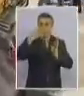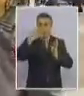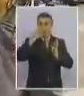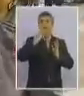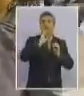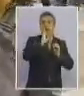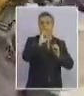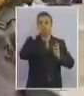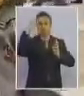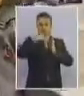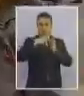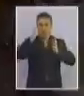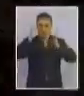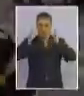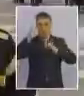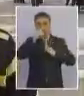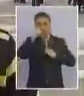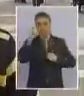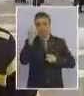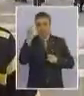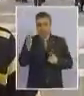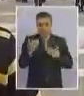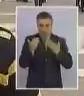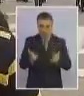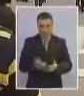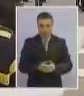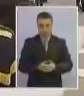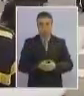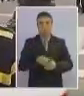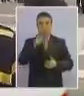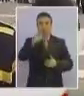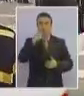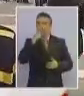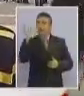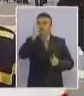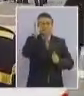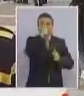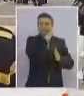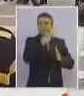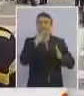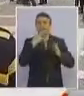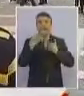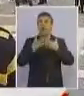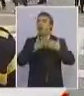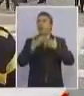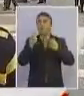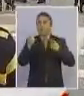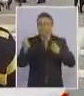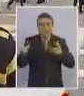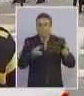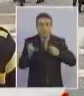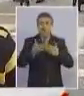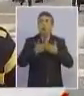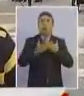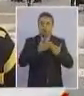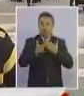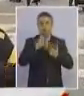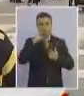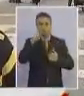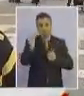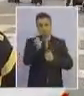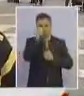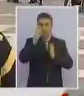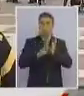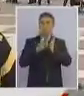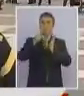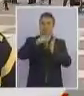efe y las 2000 y con esto ya pensamos que la vivienda y la del resto del lugar donde nos acabamos pero ya estos tres pasos